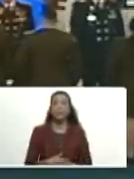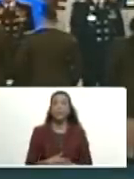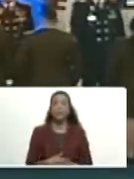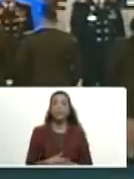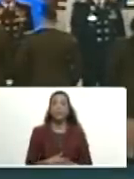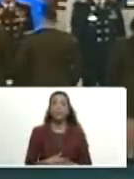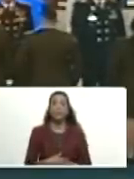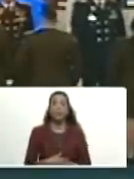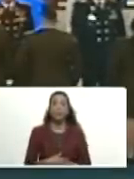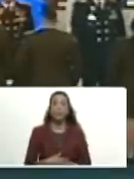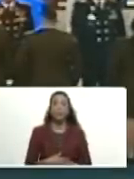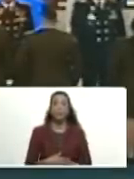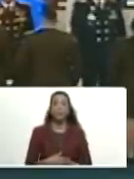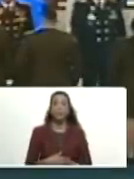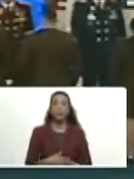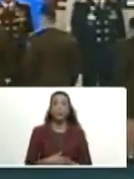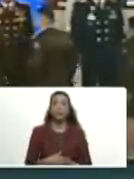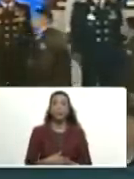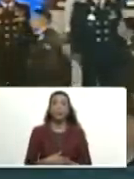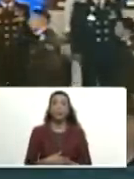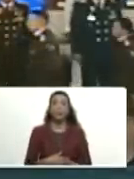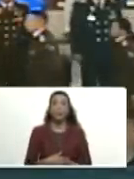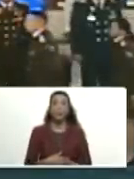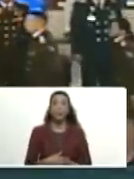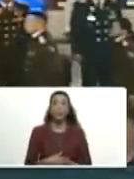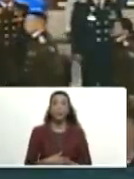retirarme. ¡A la